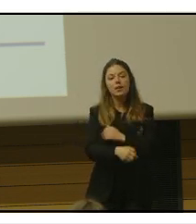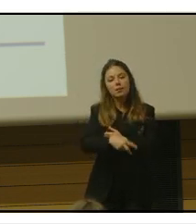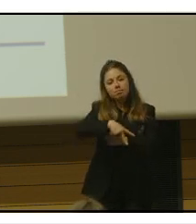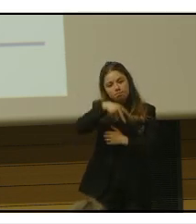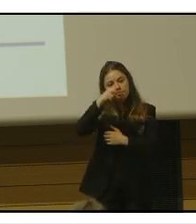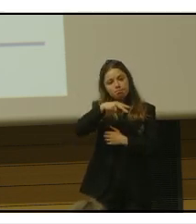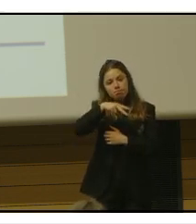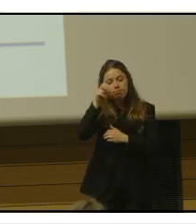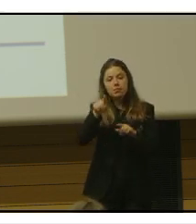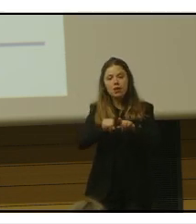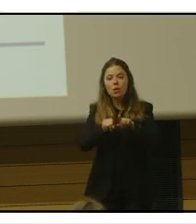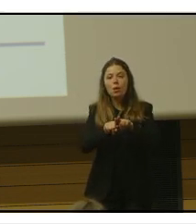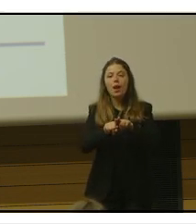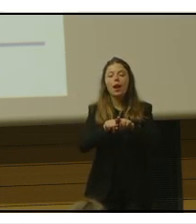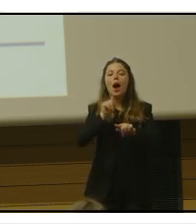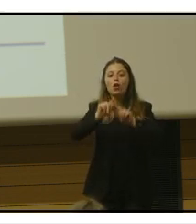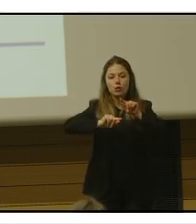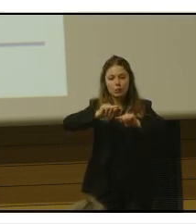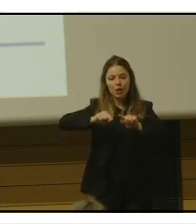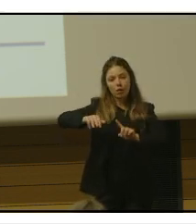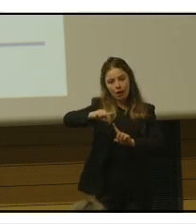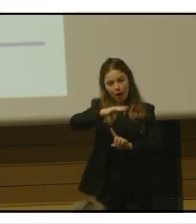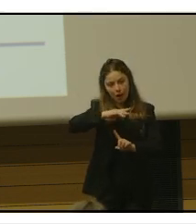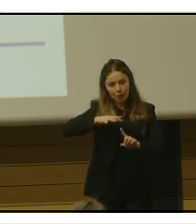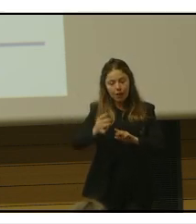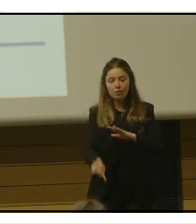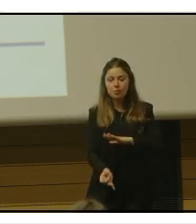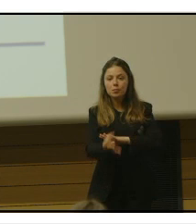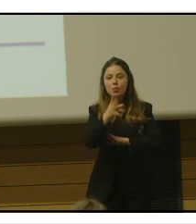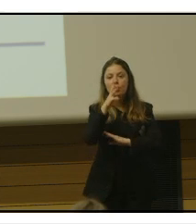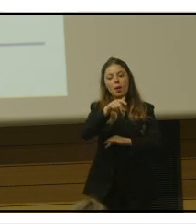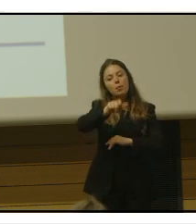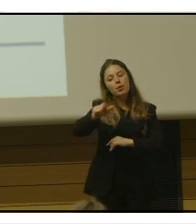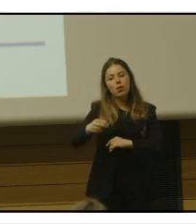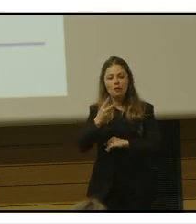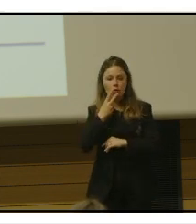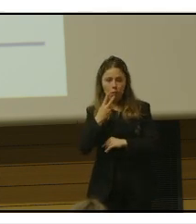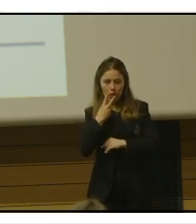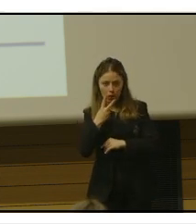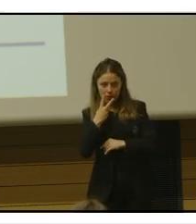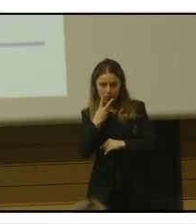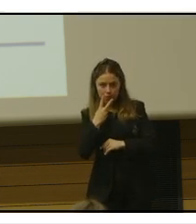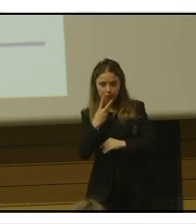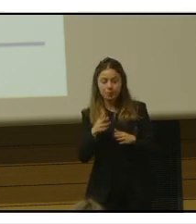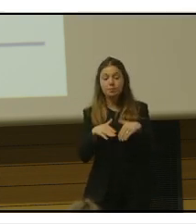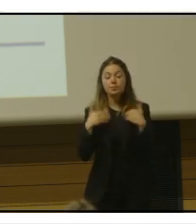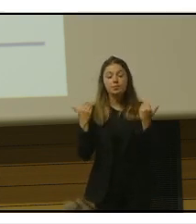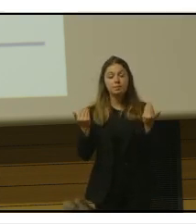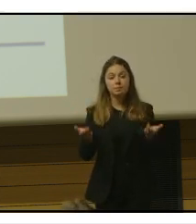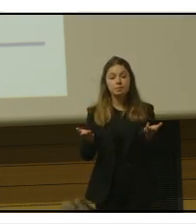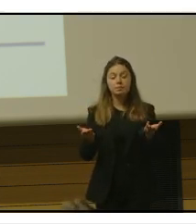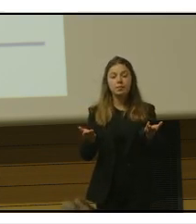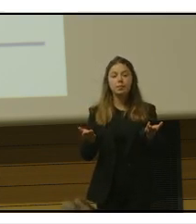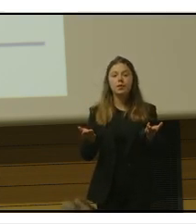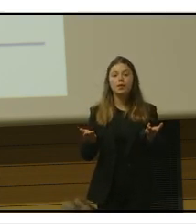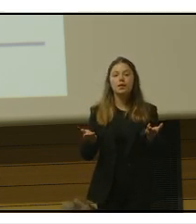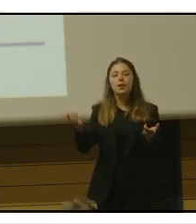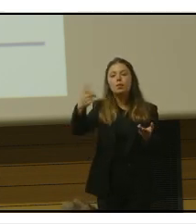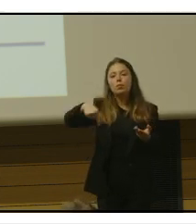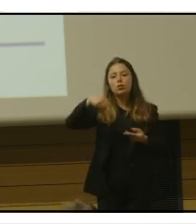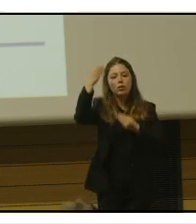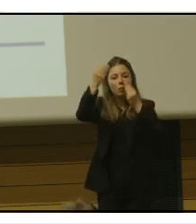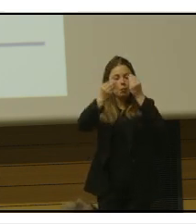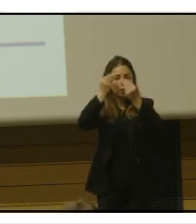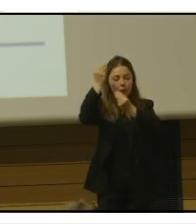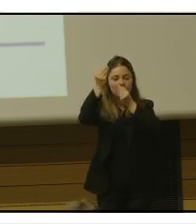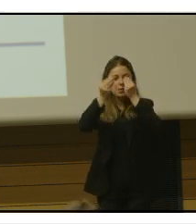humo de tabaco que procede de la contaminación ambiental producida por las personas fumadoras activas. Entonces, en este punto es muy importante que penséis en lo